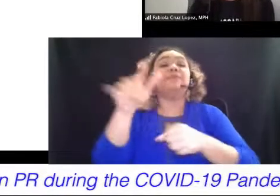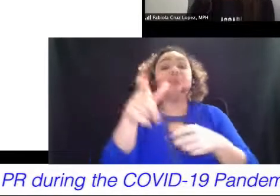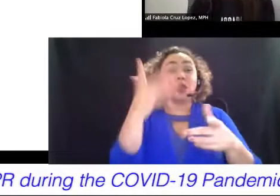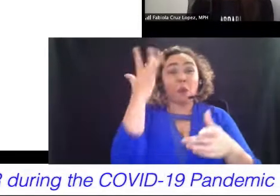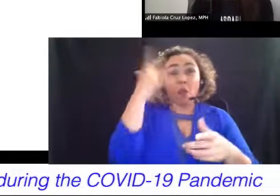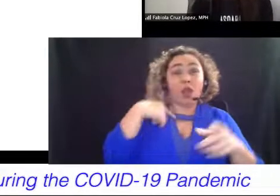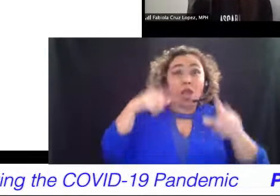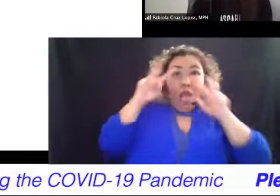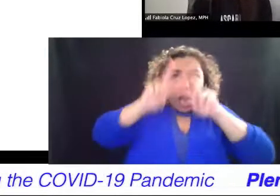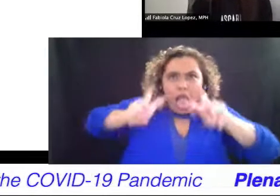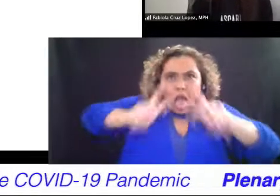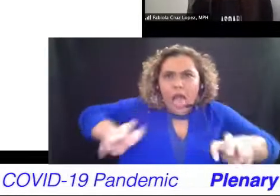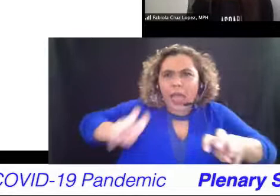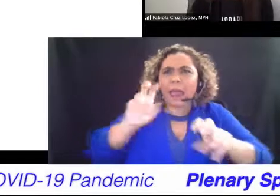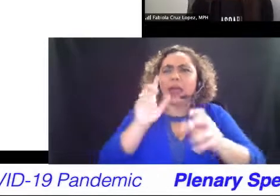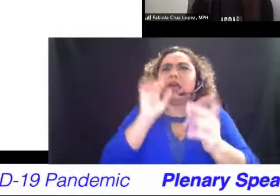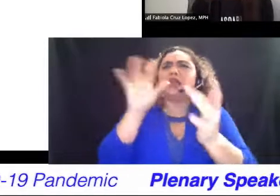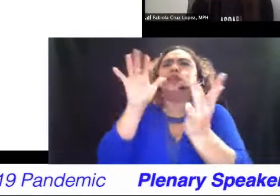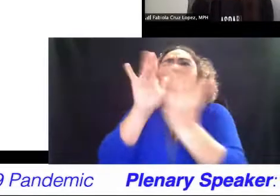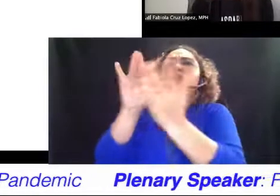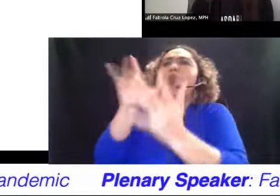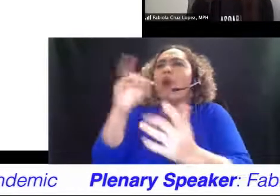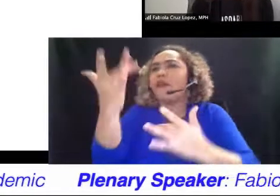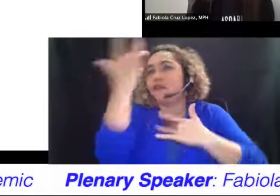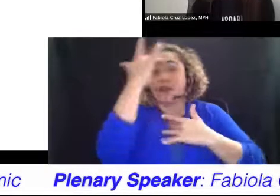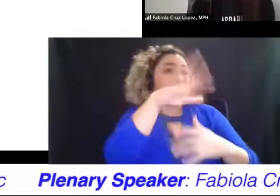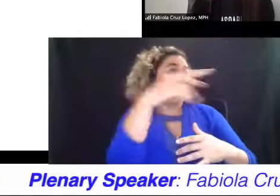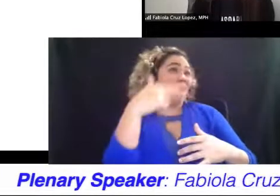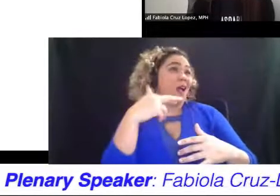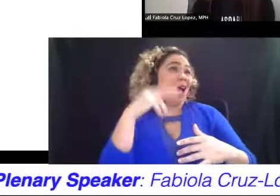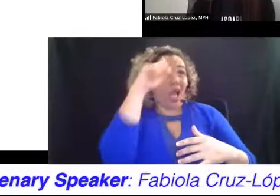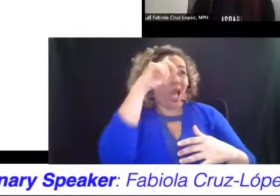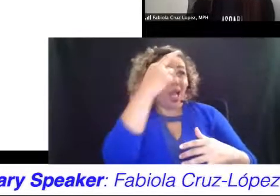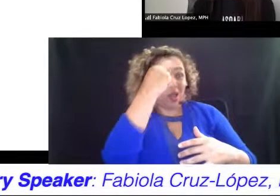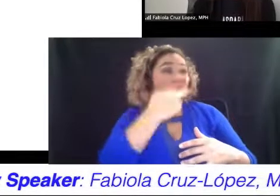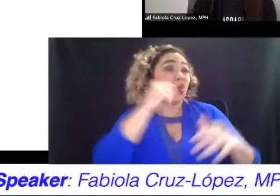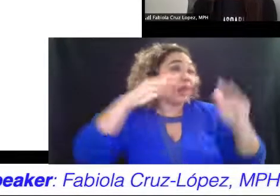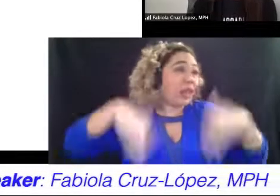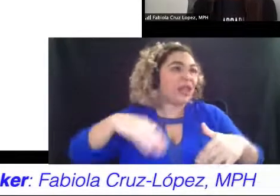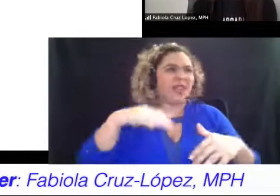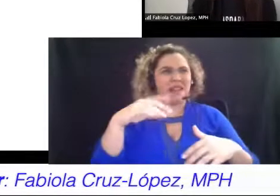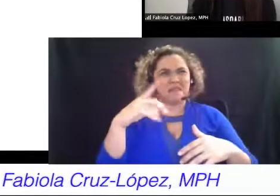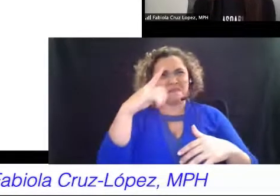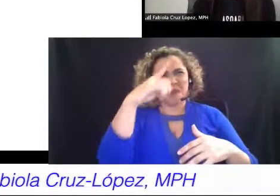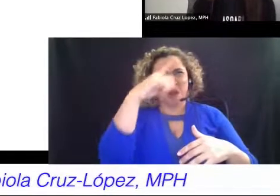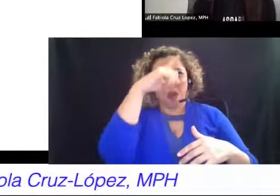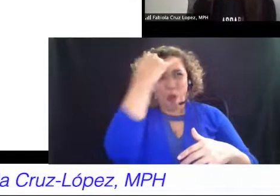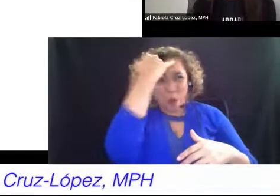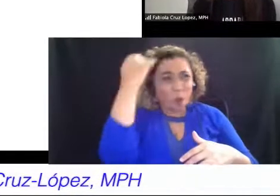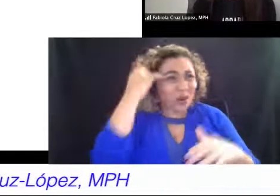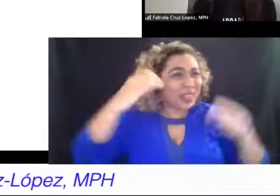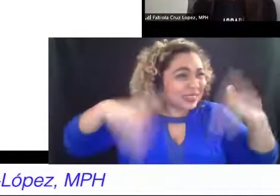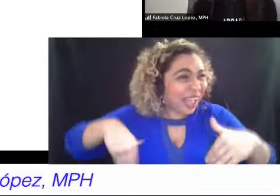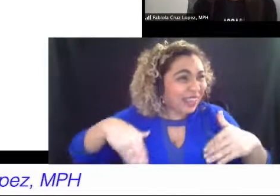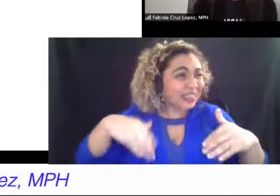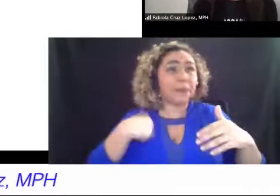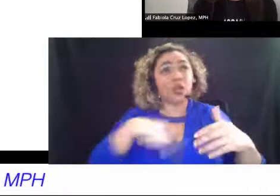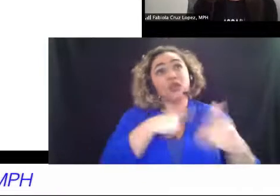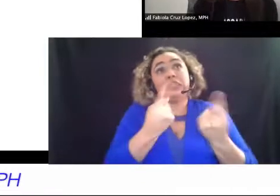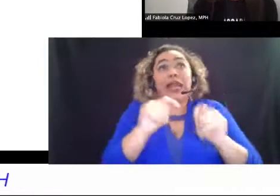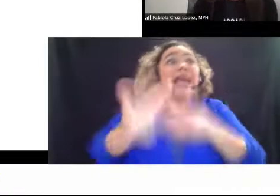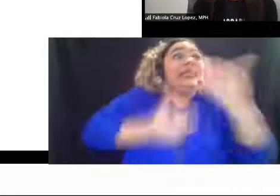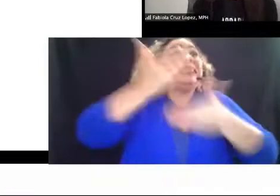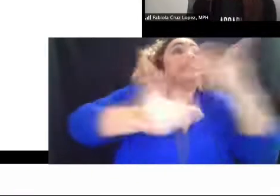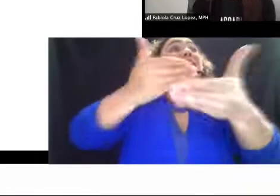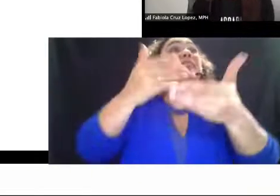rastreo de contactos? Me decían, Fabiola, agosto no es muy tarde, julio no es muy tarde para levantar ya la respuesta a nivel